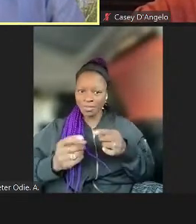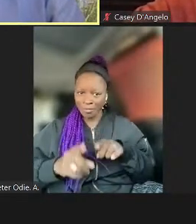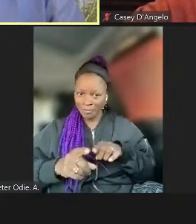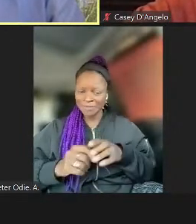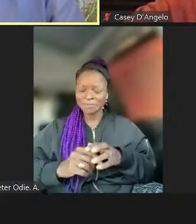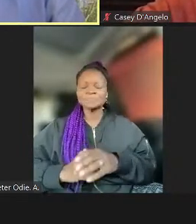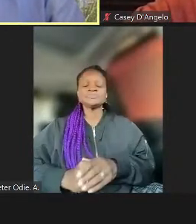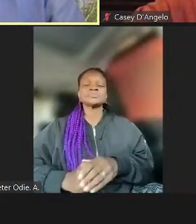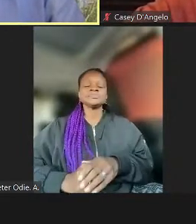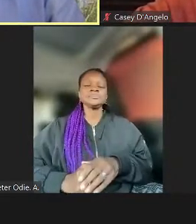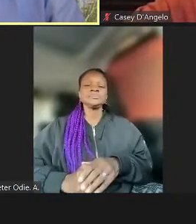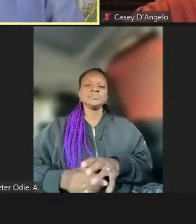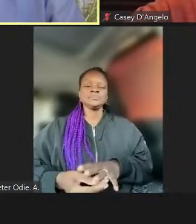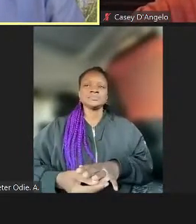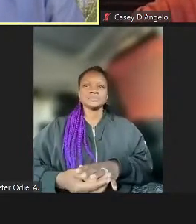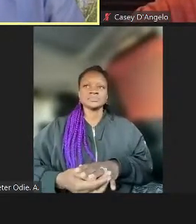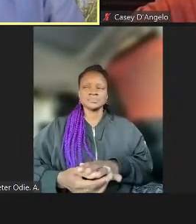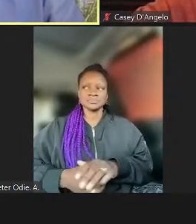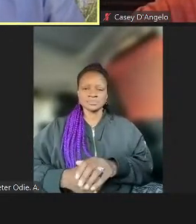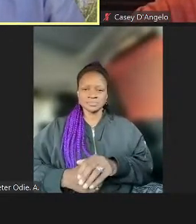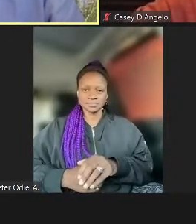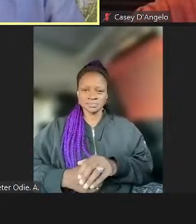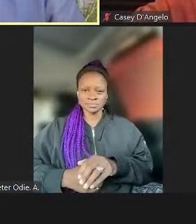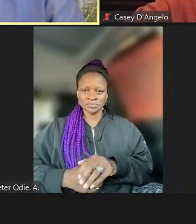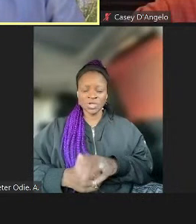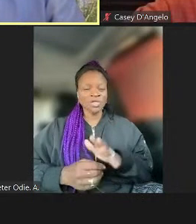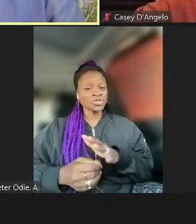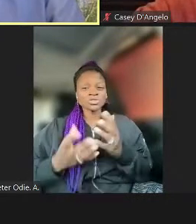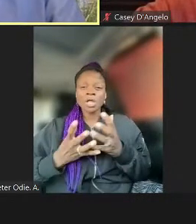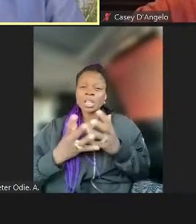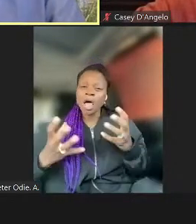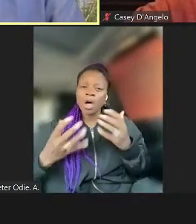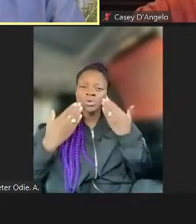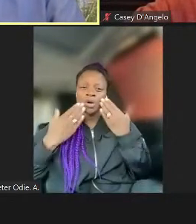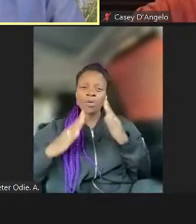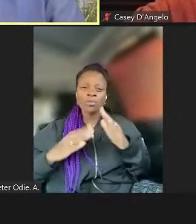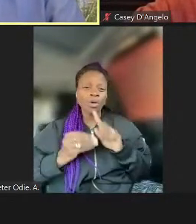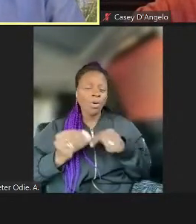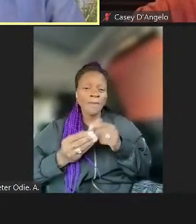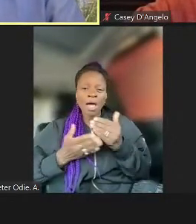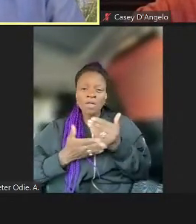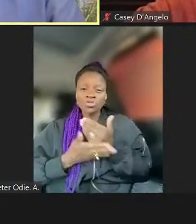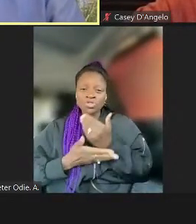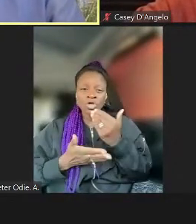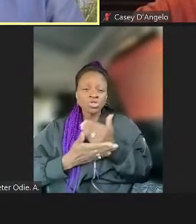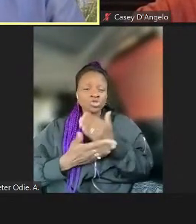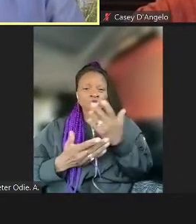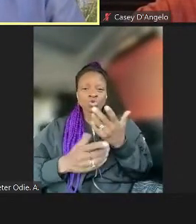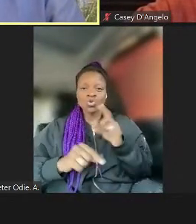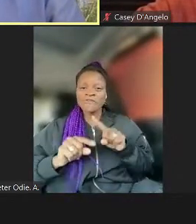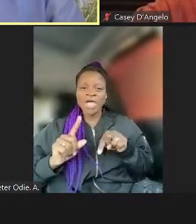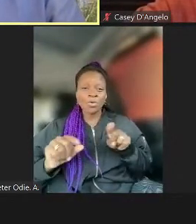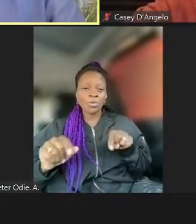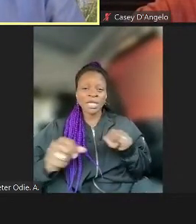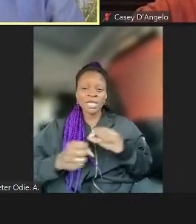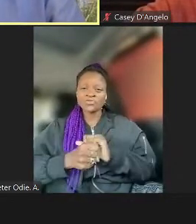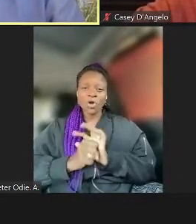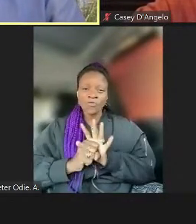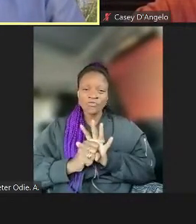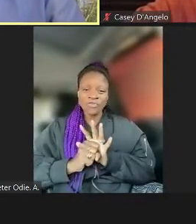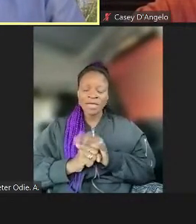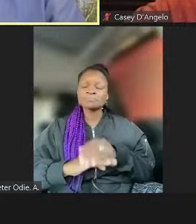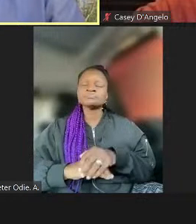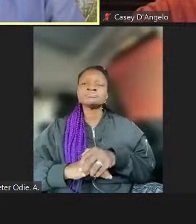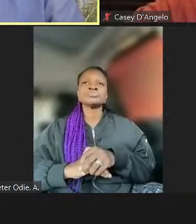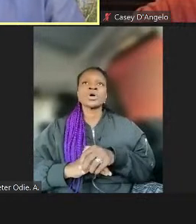vamos a hablar acerca de eso también más. Hay más de lo que no sabemos acerca de este Omicron variante.